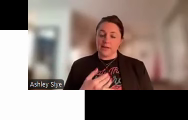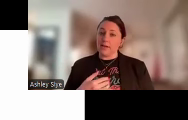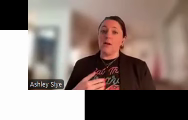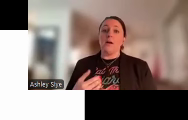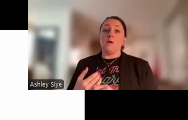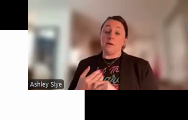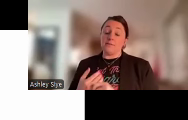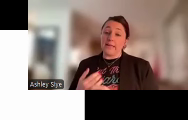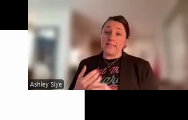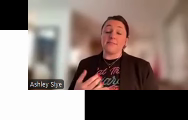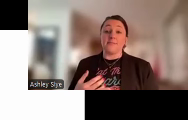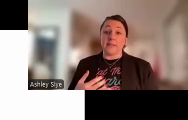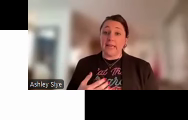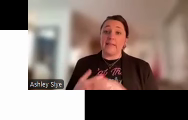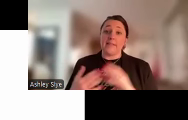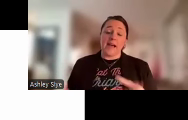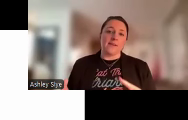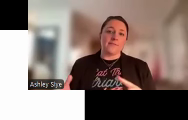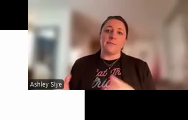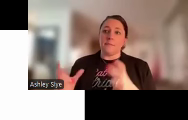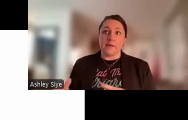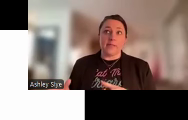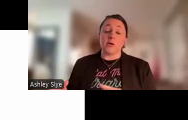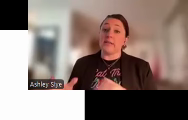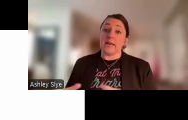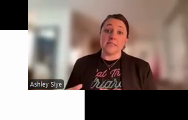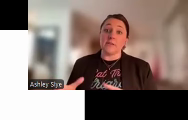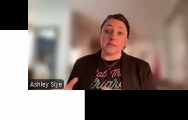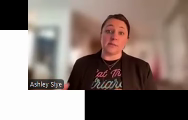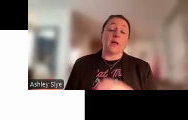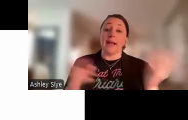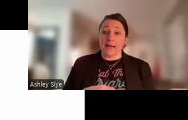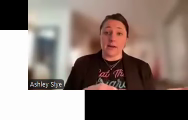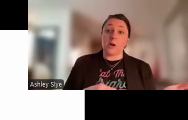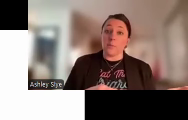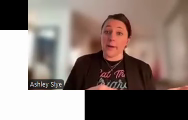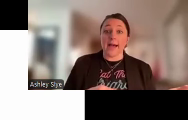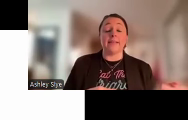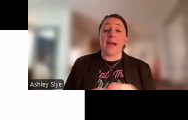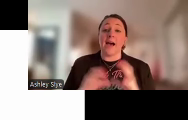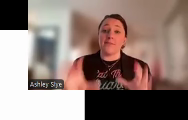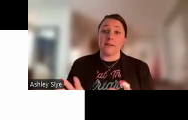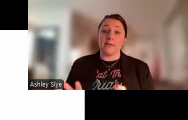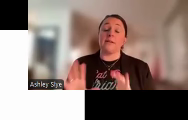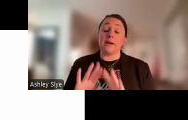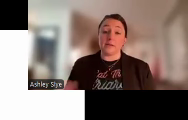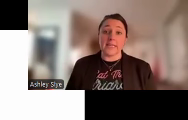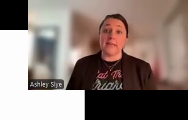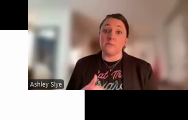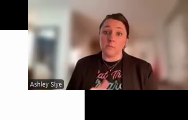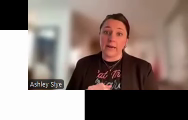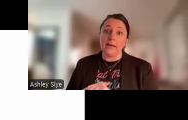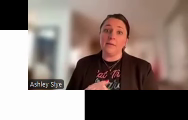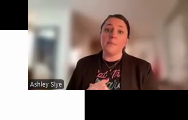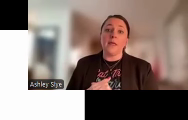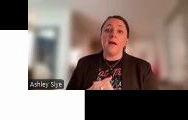una provisión de 90 días, tiene que considerarse que a lo mejor tienen que dividir esa provisión en